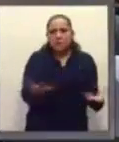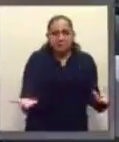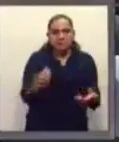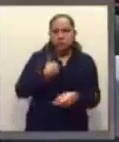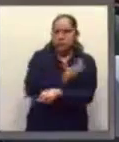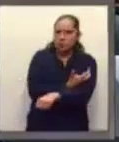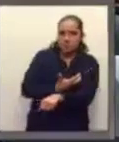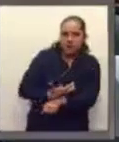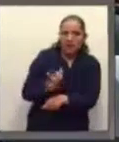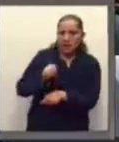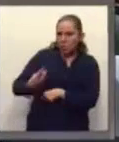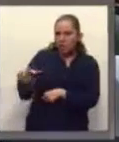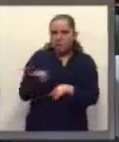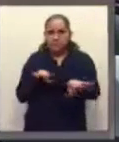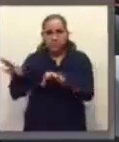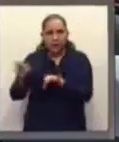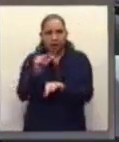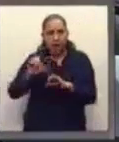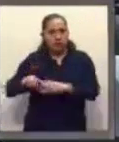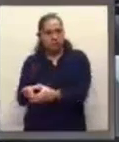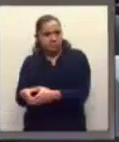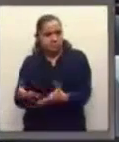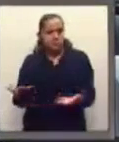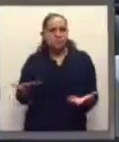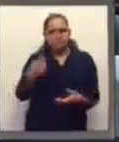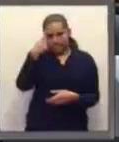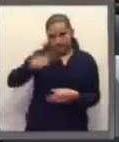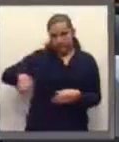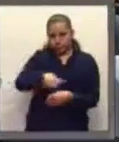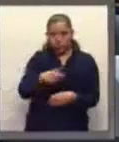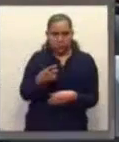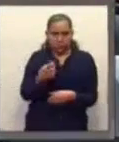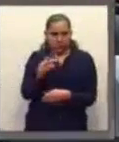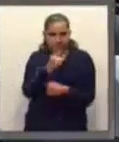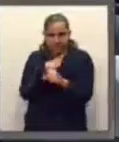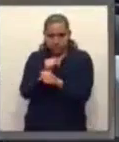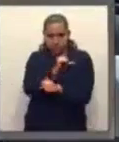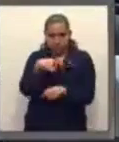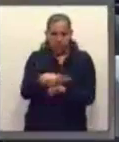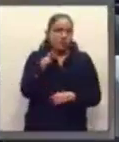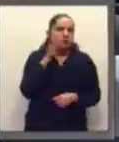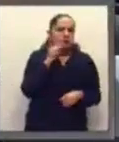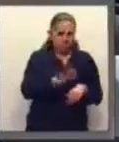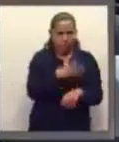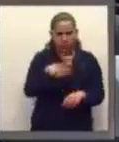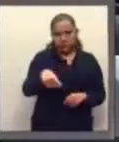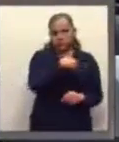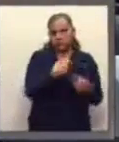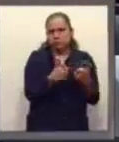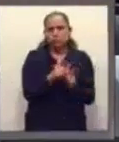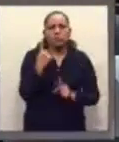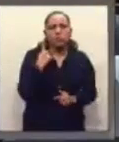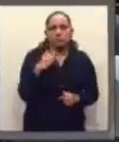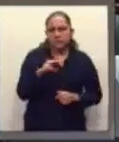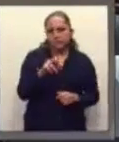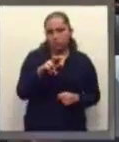compañerismo, compadrazgo para designar posiciones administrativas o de investigación en esta Cámara de Diputados. Por eso nos oponemos, porque se sigue